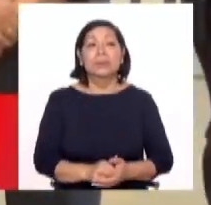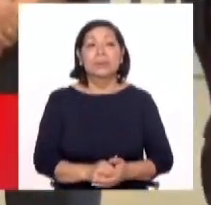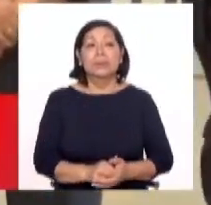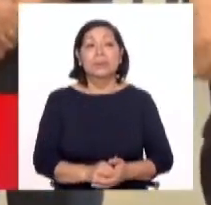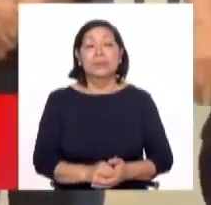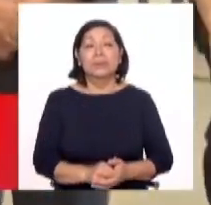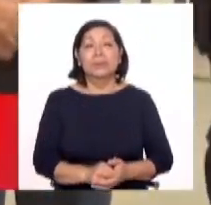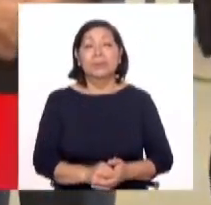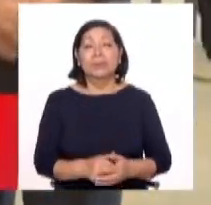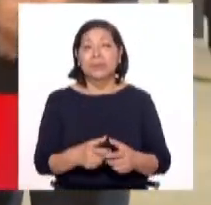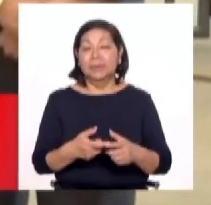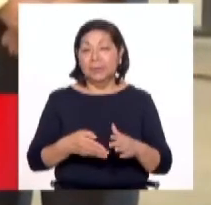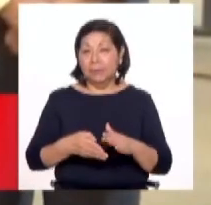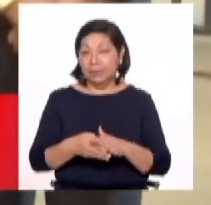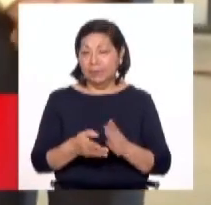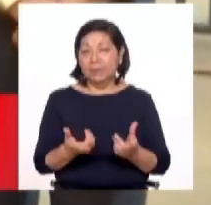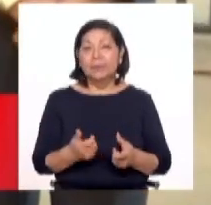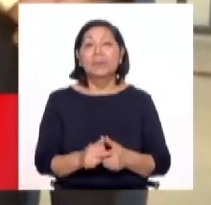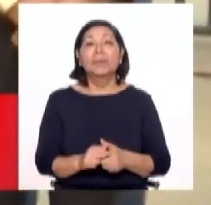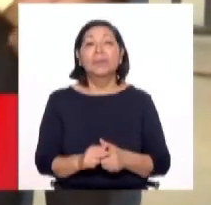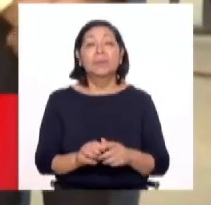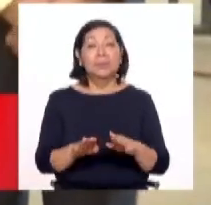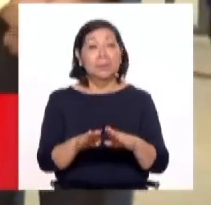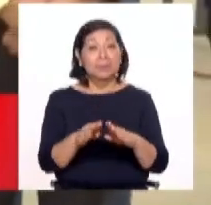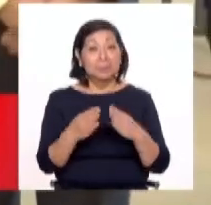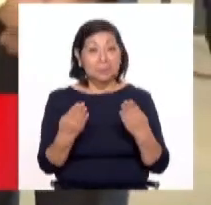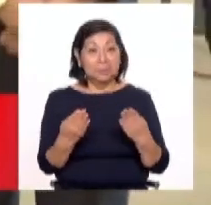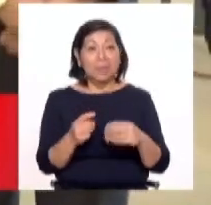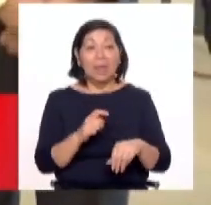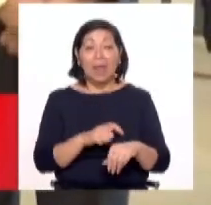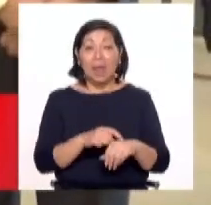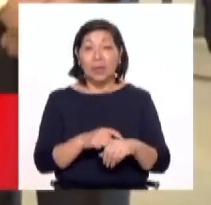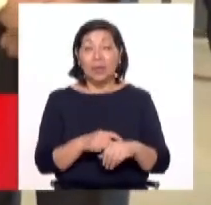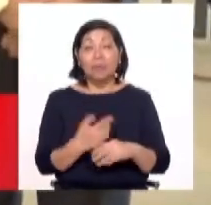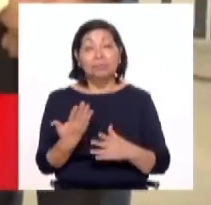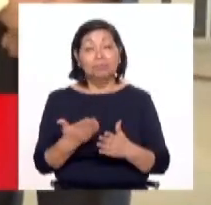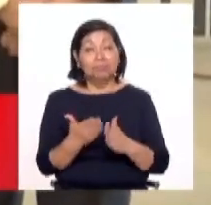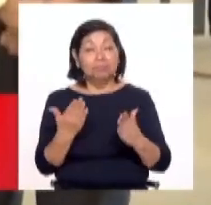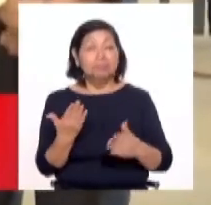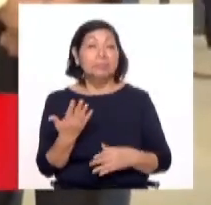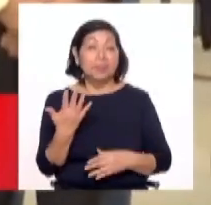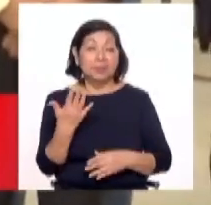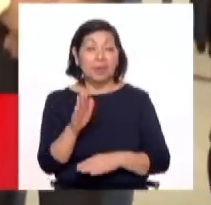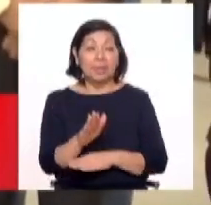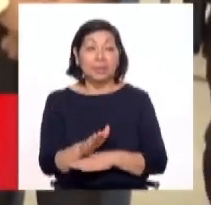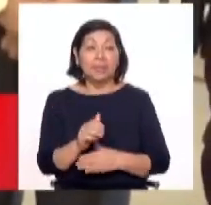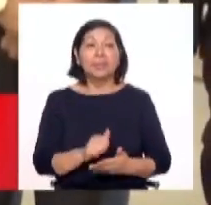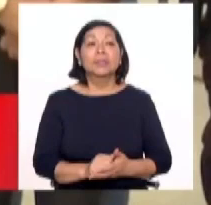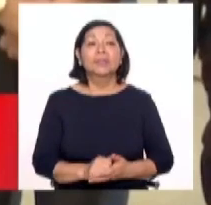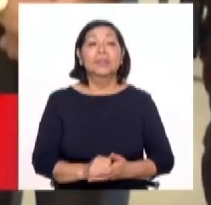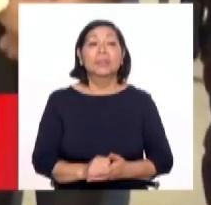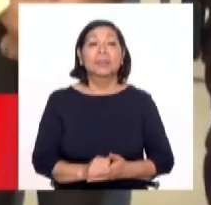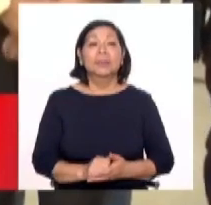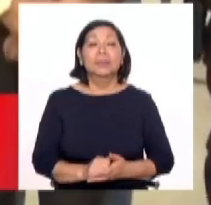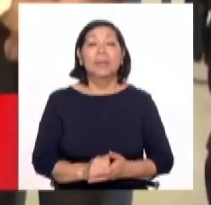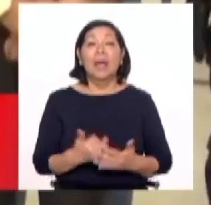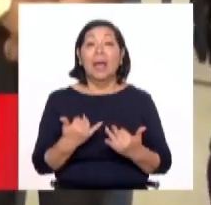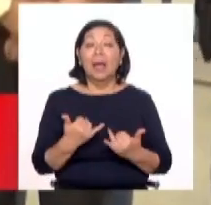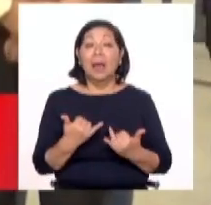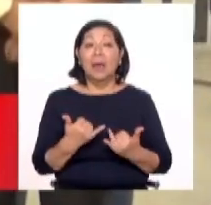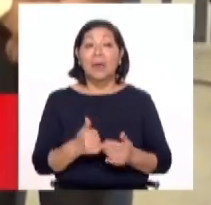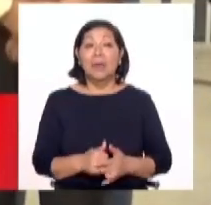DNI, el ticket de entrada, y que las puertas del Estadio Nacional se van a abrir desde las 5 de la